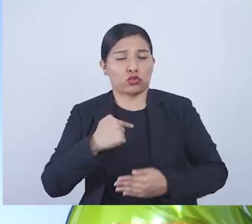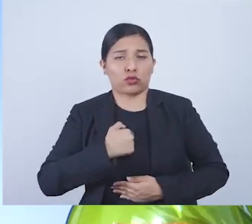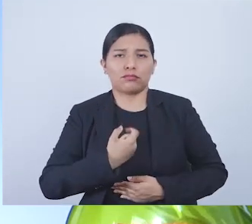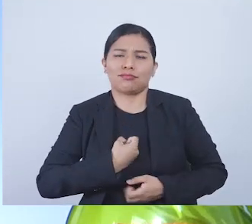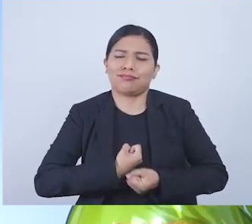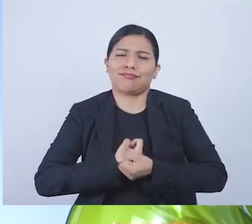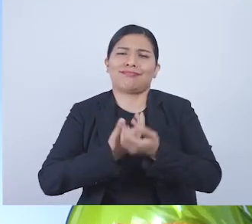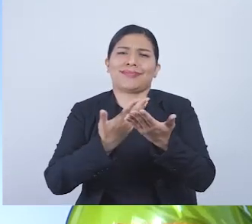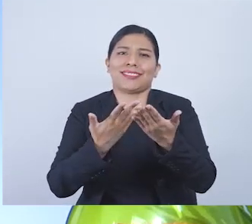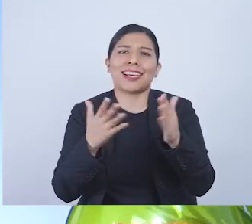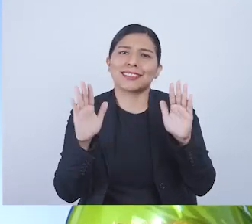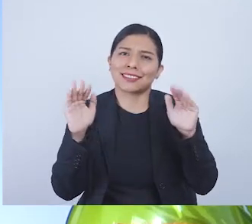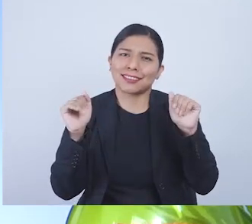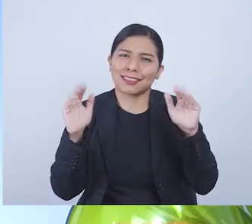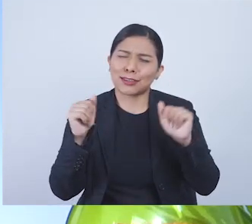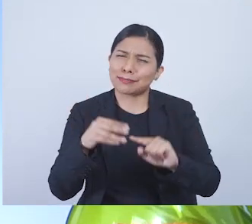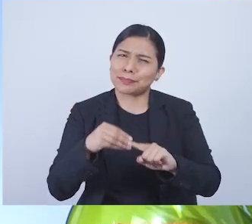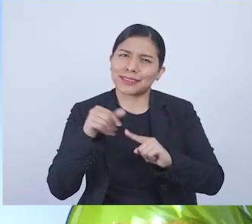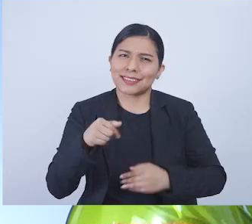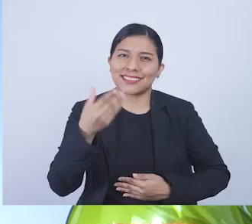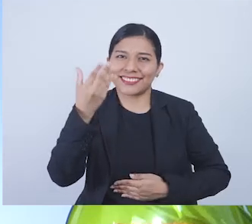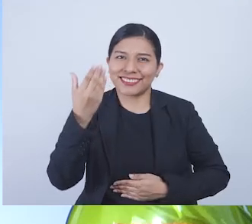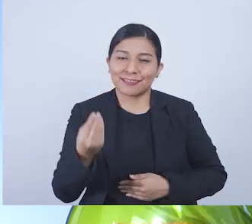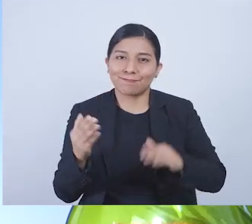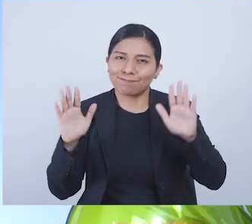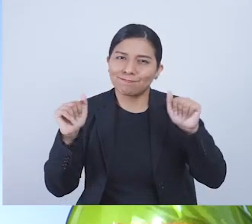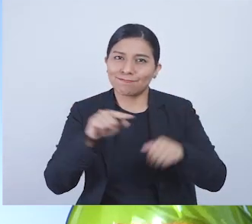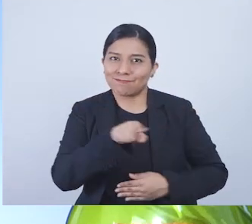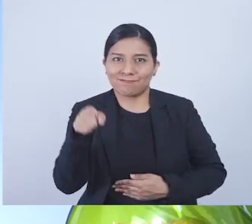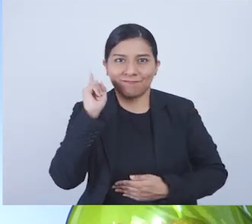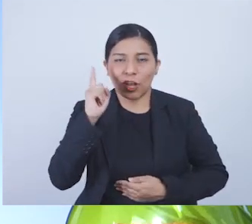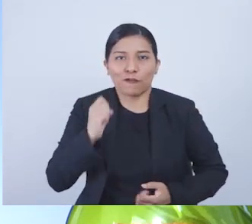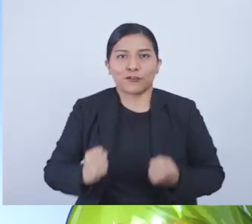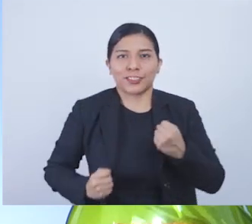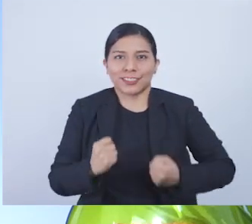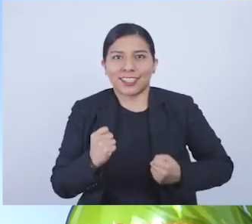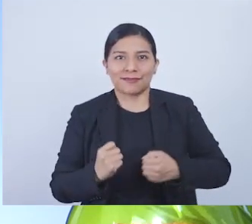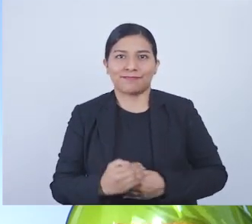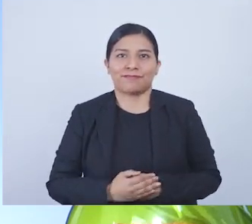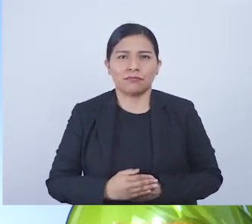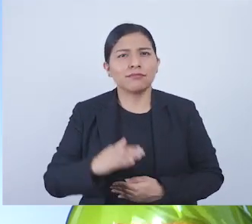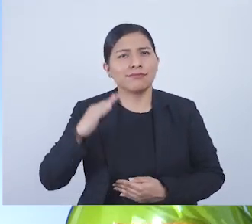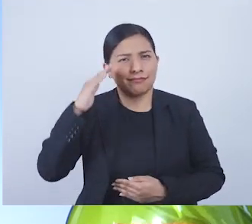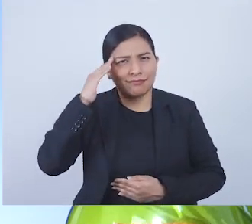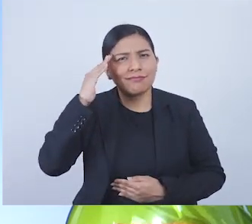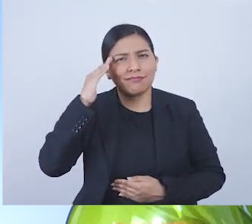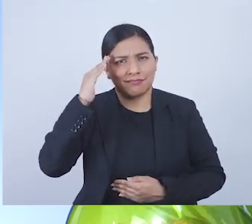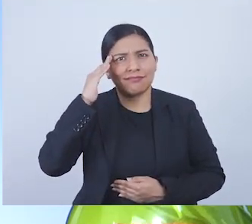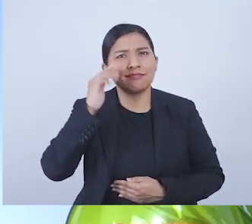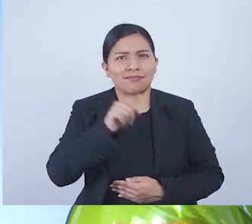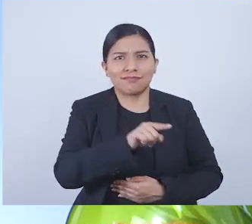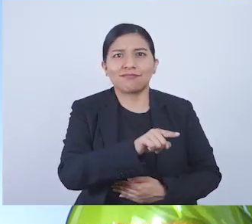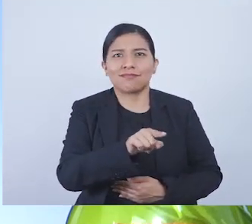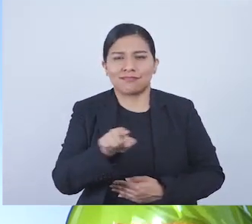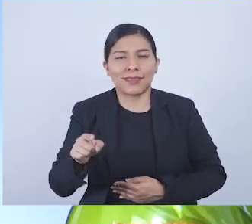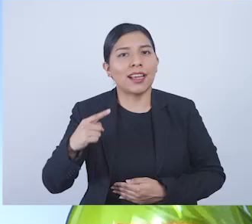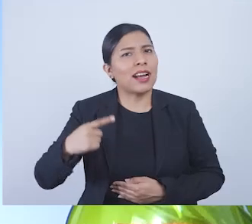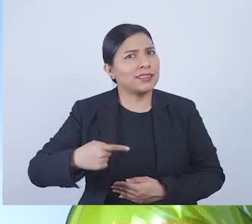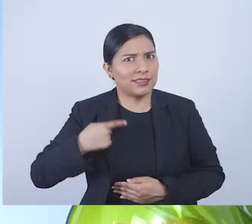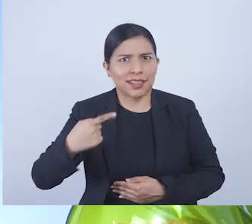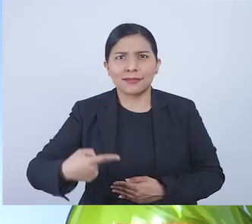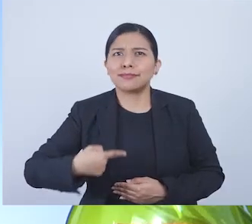muy especial para las maestras y maestros de educación física, reconociendo que siempre han